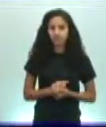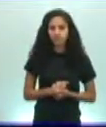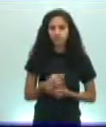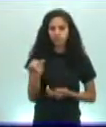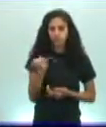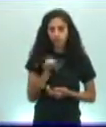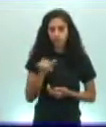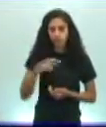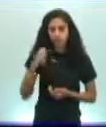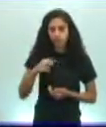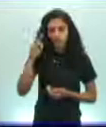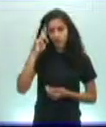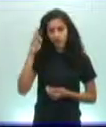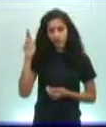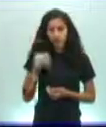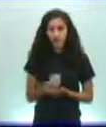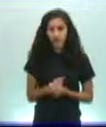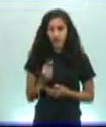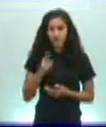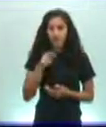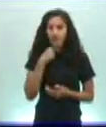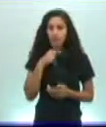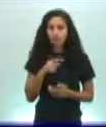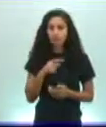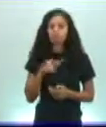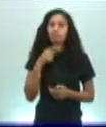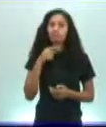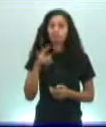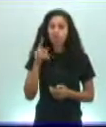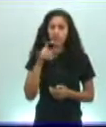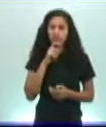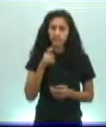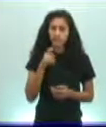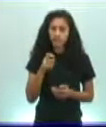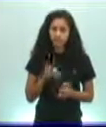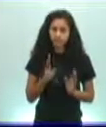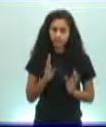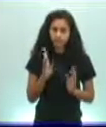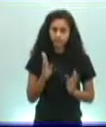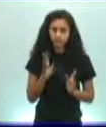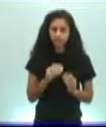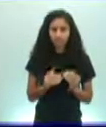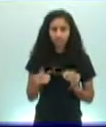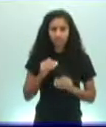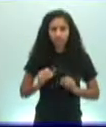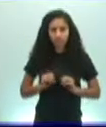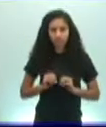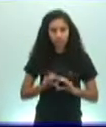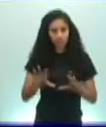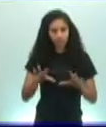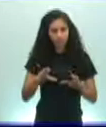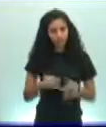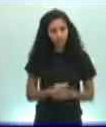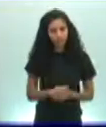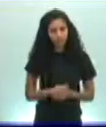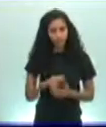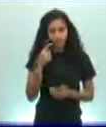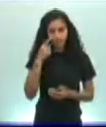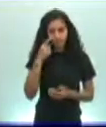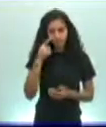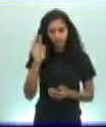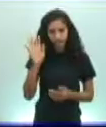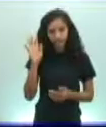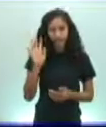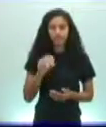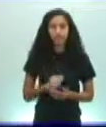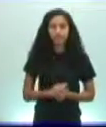También debes recordar no bajar la meta, sino aumentar el esfuerzo. Nos vemos.